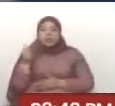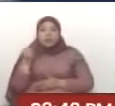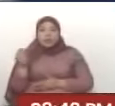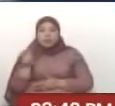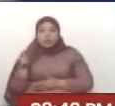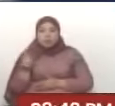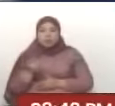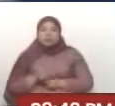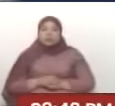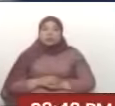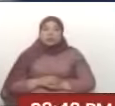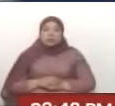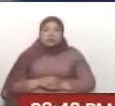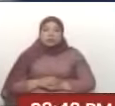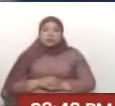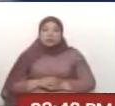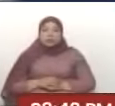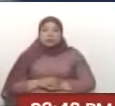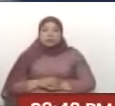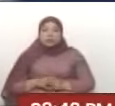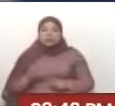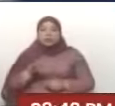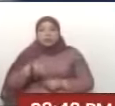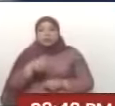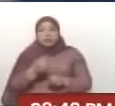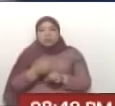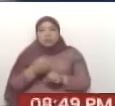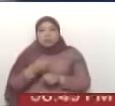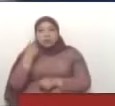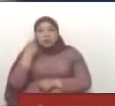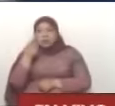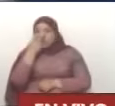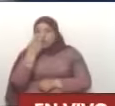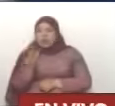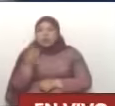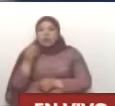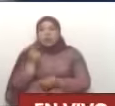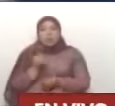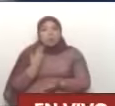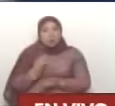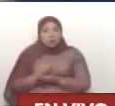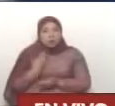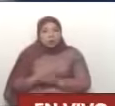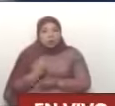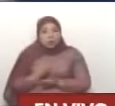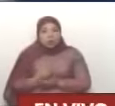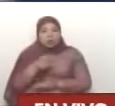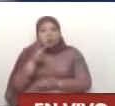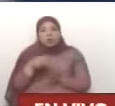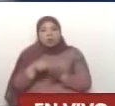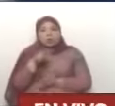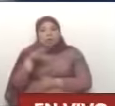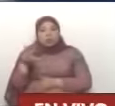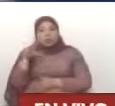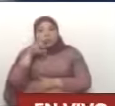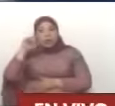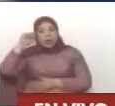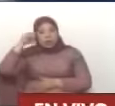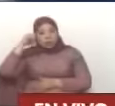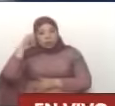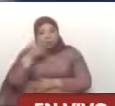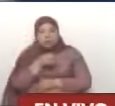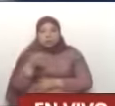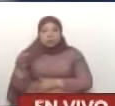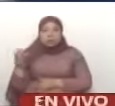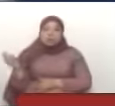presidente, lo que usted hizo posible. Usted visitó el estado Monagas en el año 2023, recuerdo